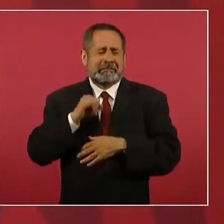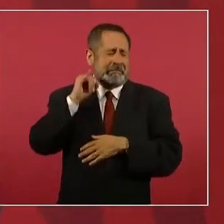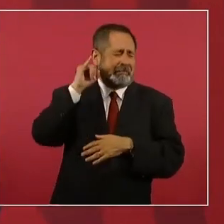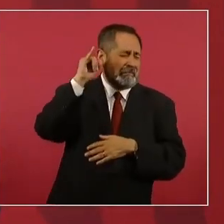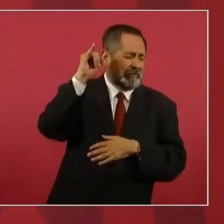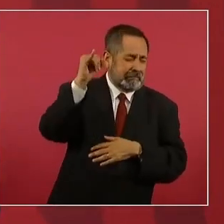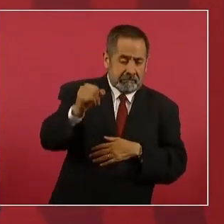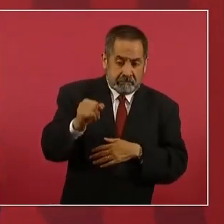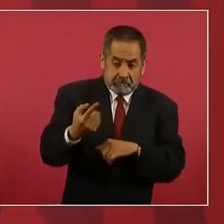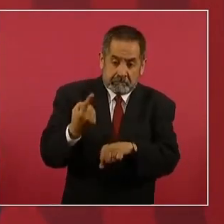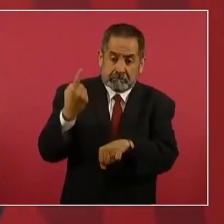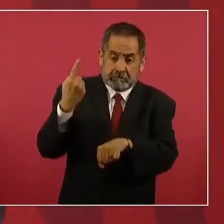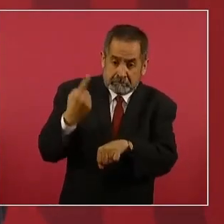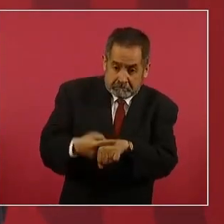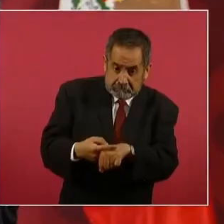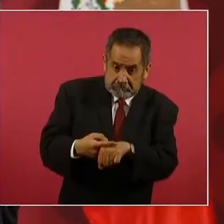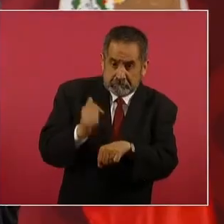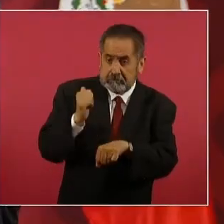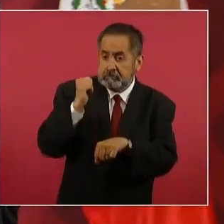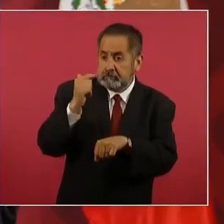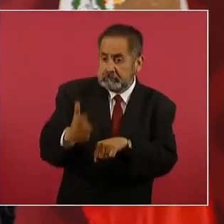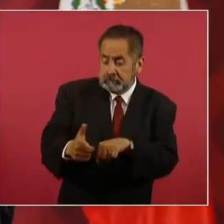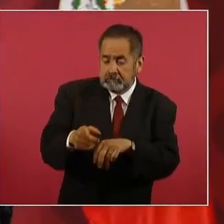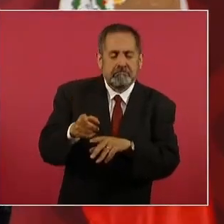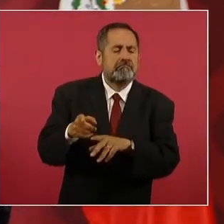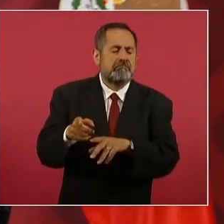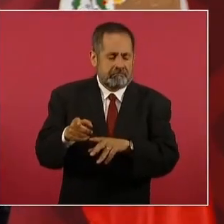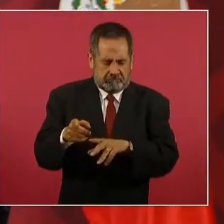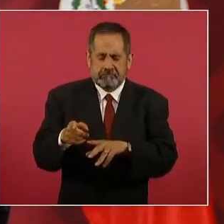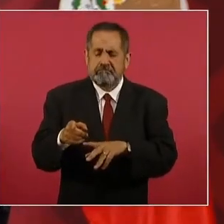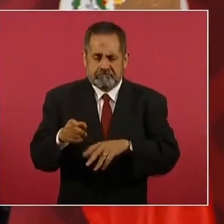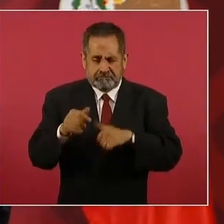marginada, de las más apartadas del territorio,